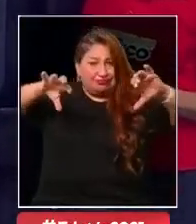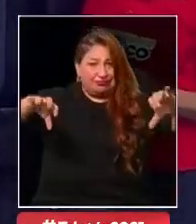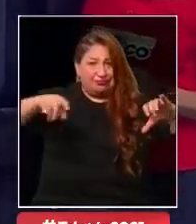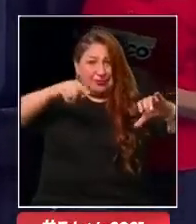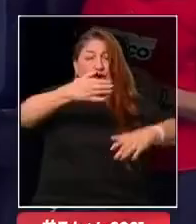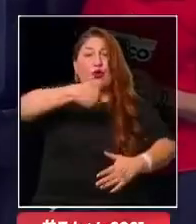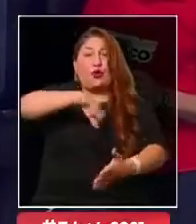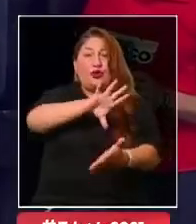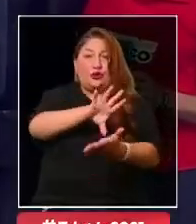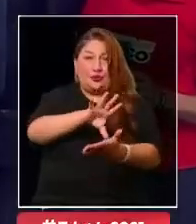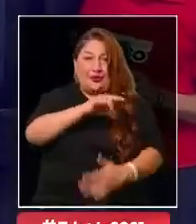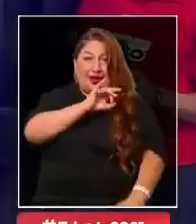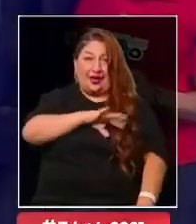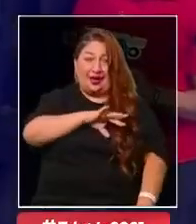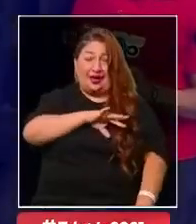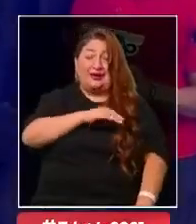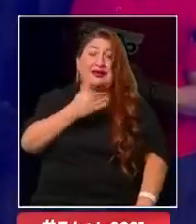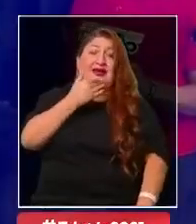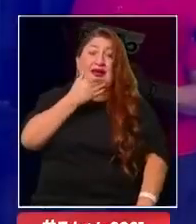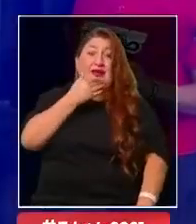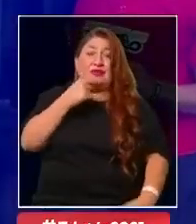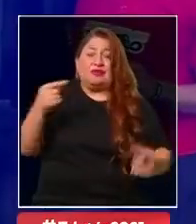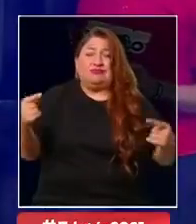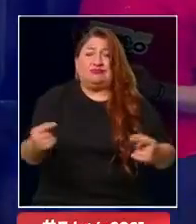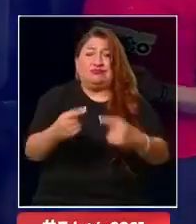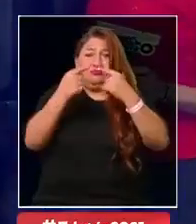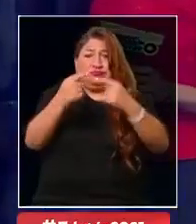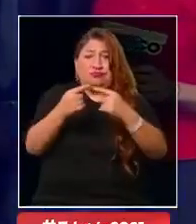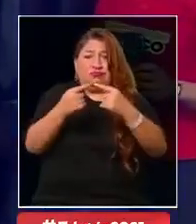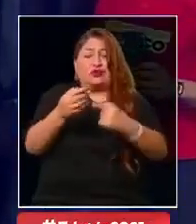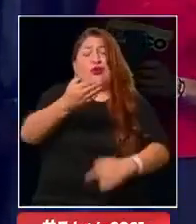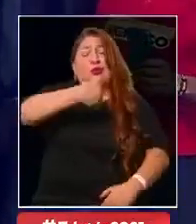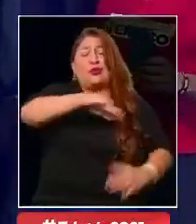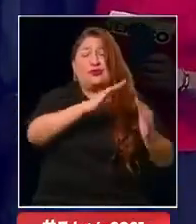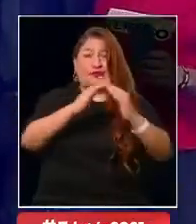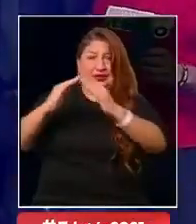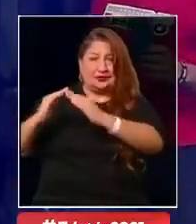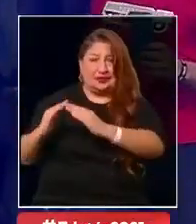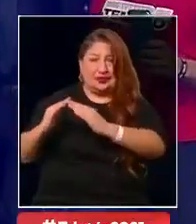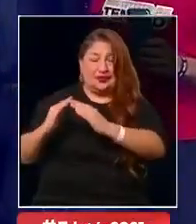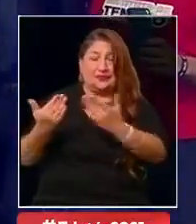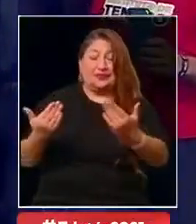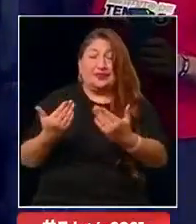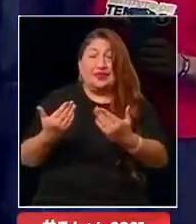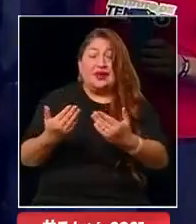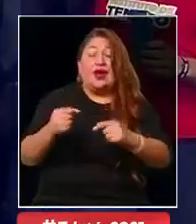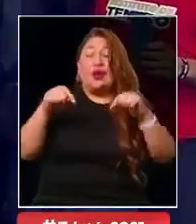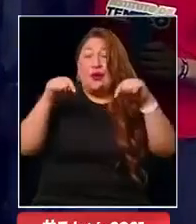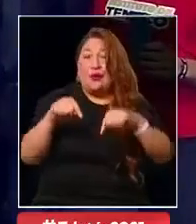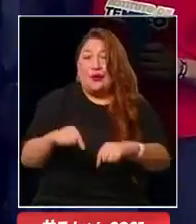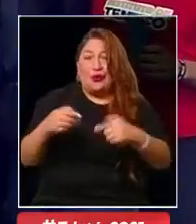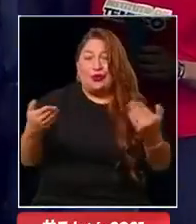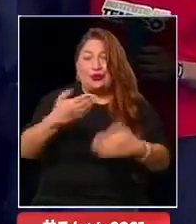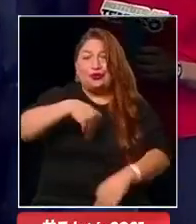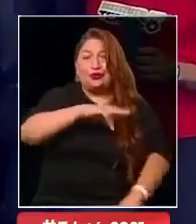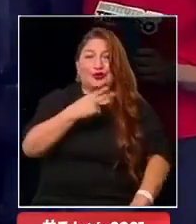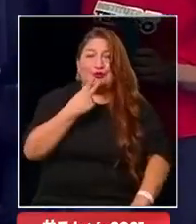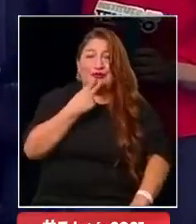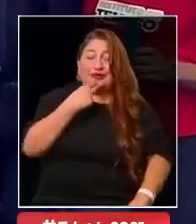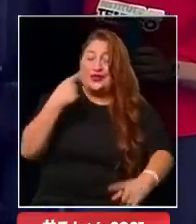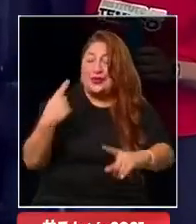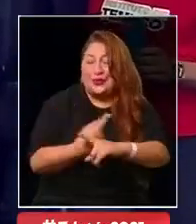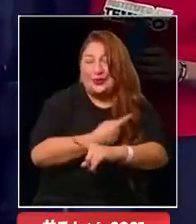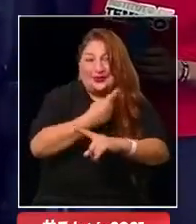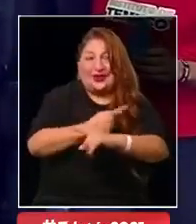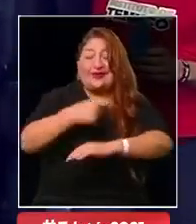conflicto aportas con nuestros vecinos hoy día creo que hemos vivido una vez más